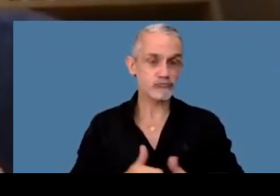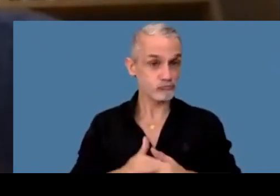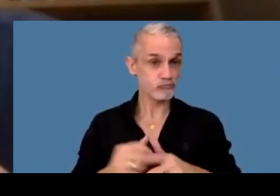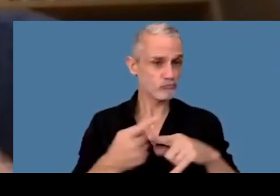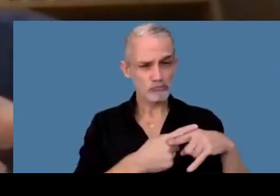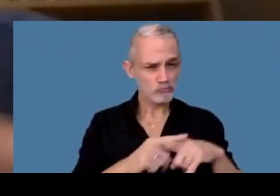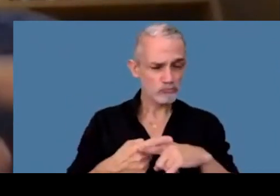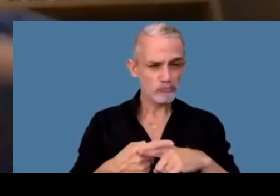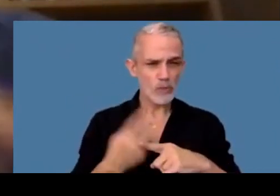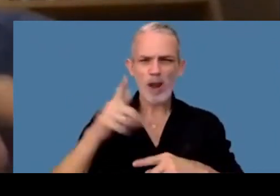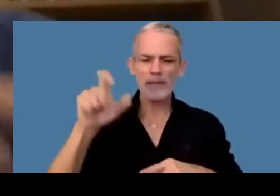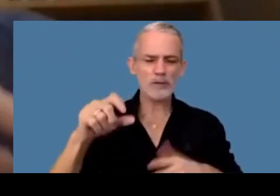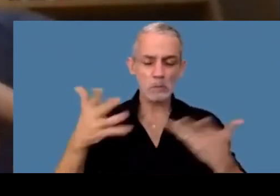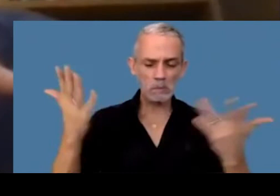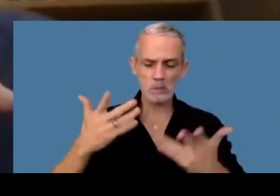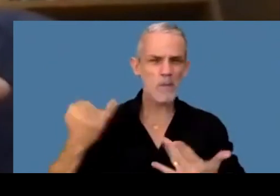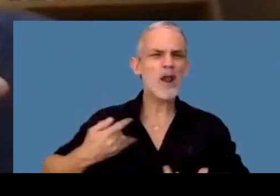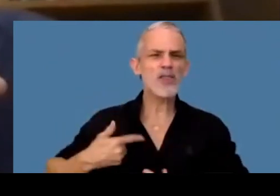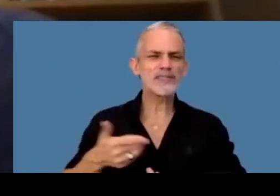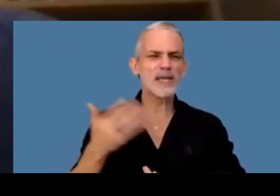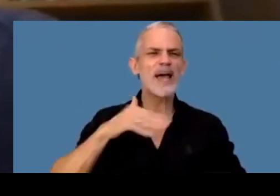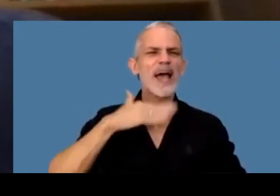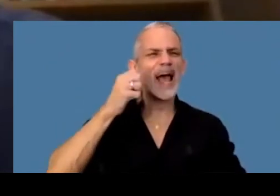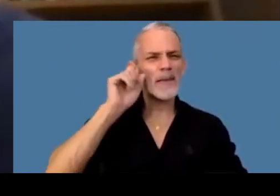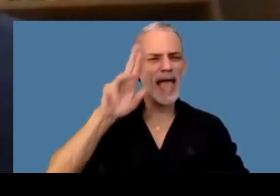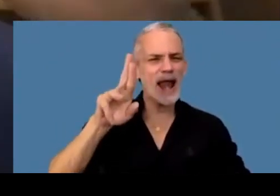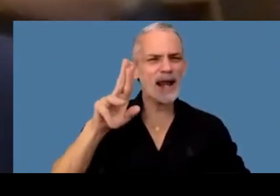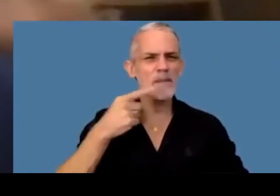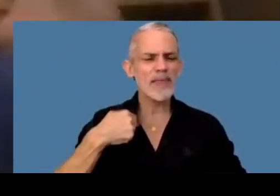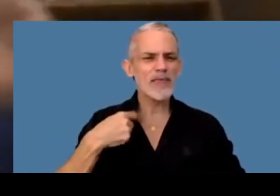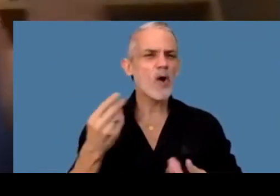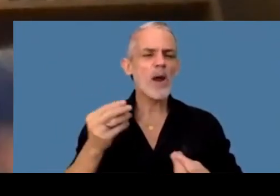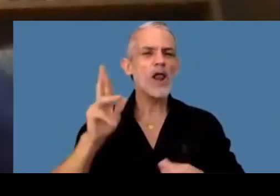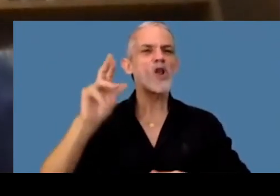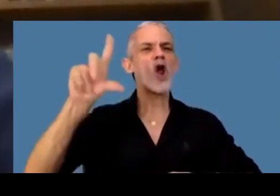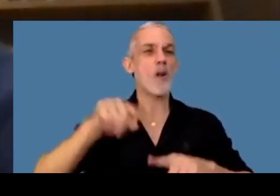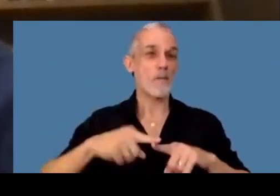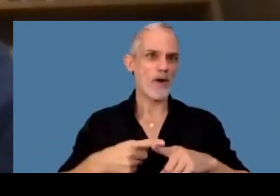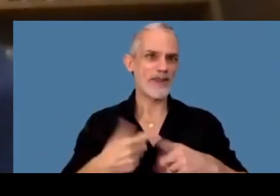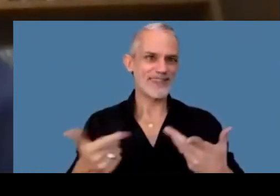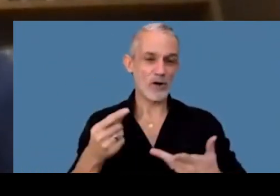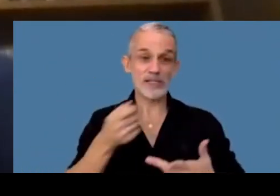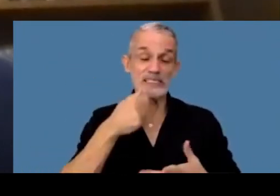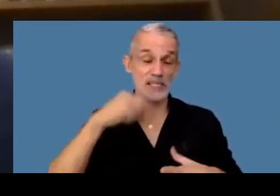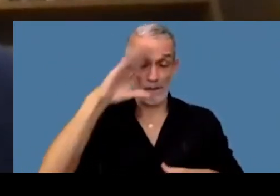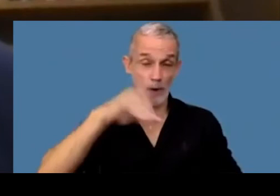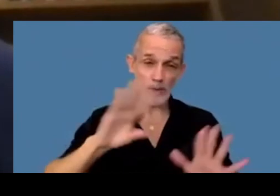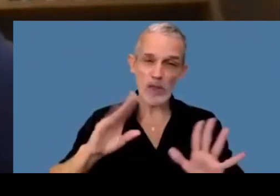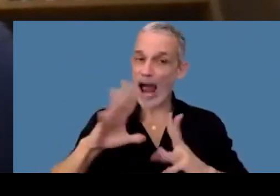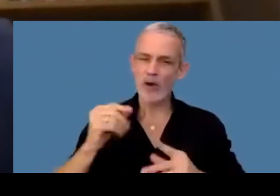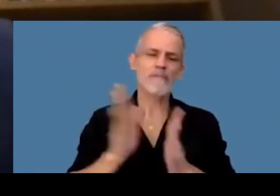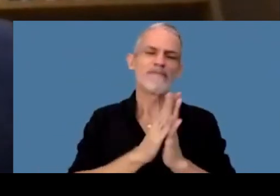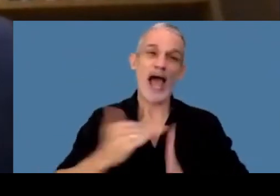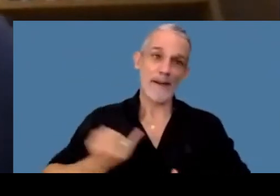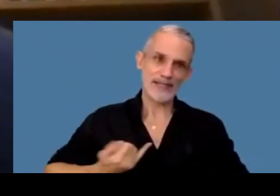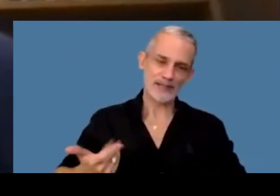me lo decía, el rol, Javier creo que señaló el rol político. Por eso, si omito algo, por favor señálenmelo, porque uno se va